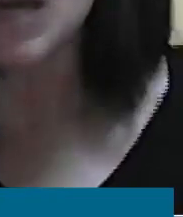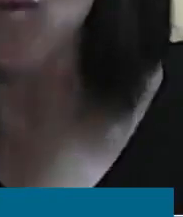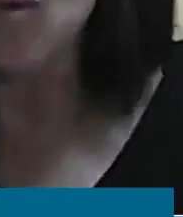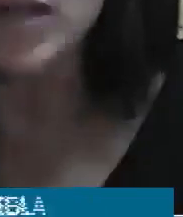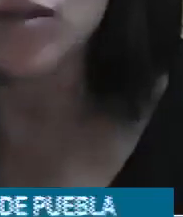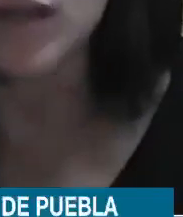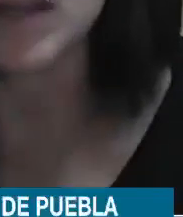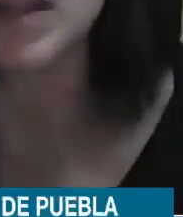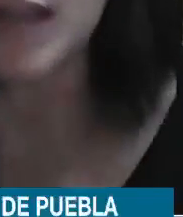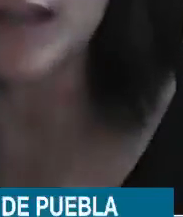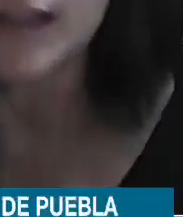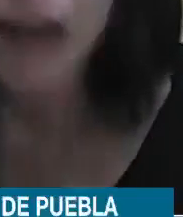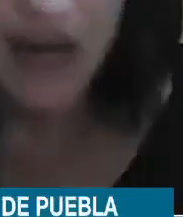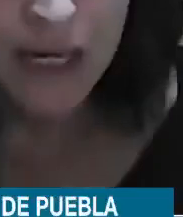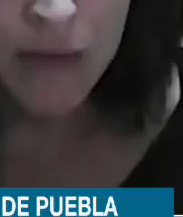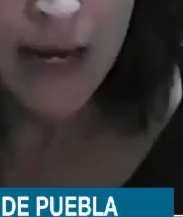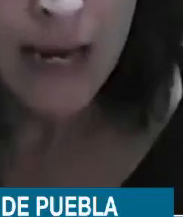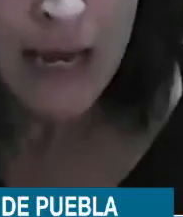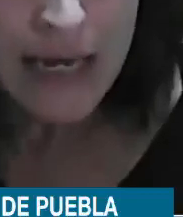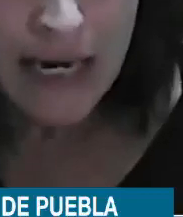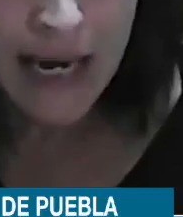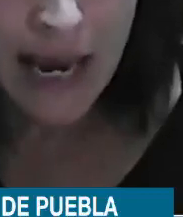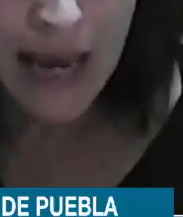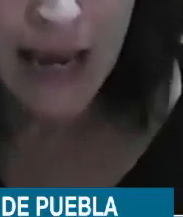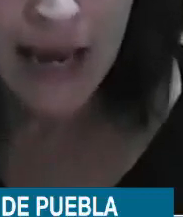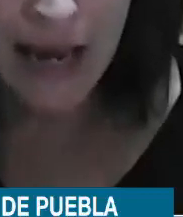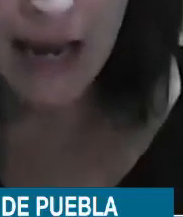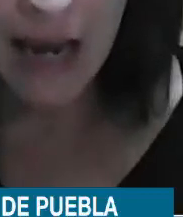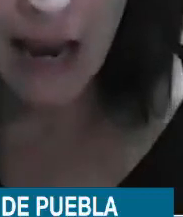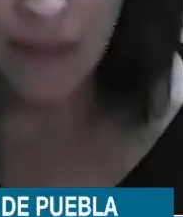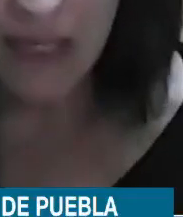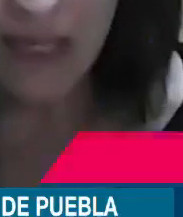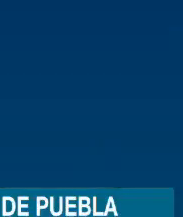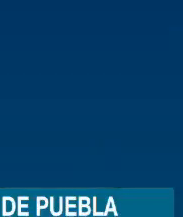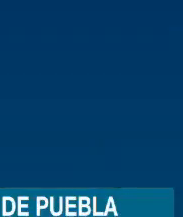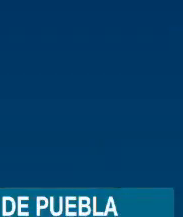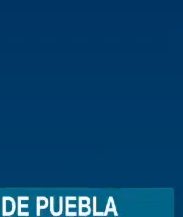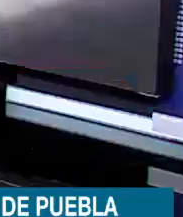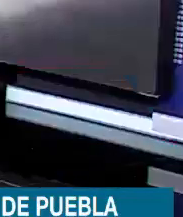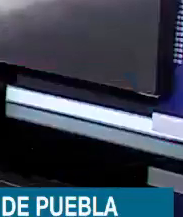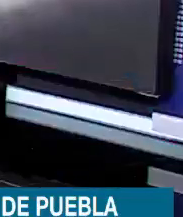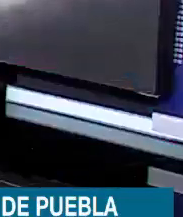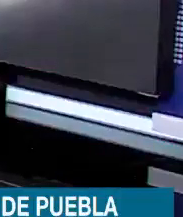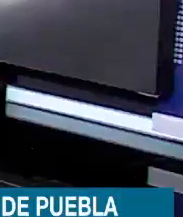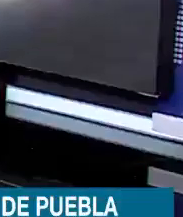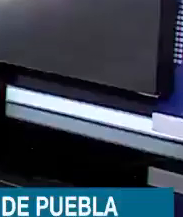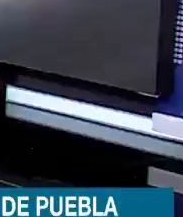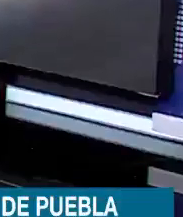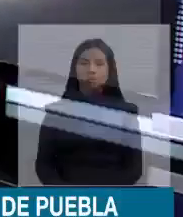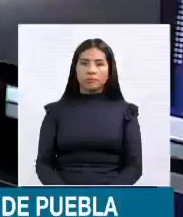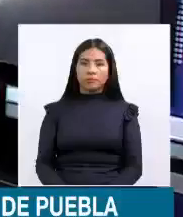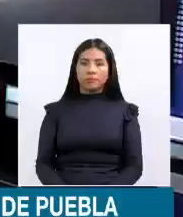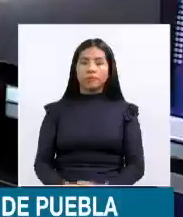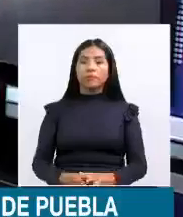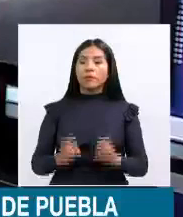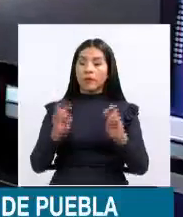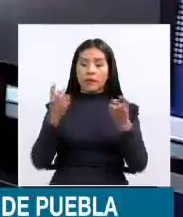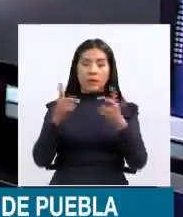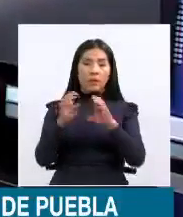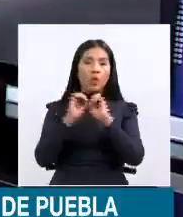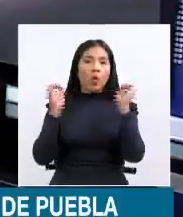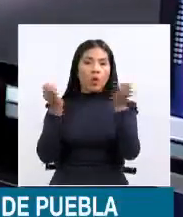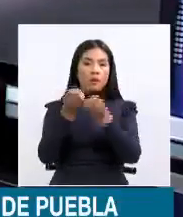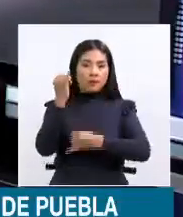que amerita un juicio de este calibre y que tanto organismos internacionales como los medios